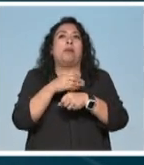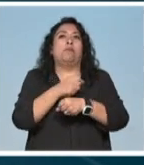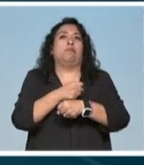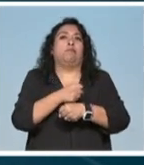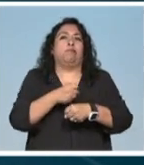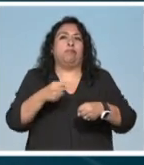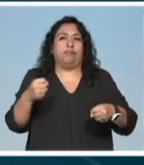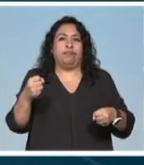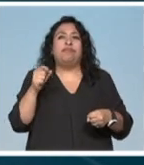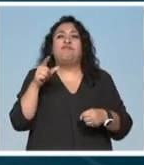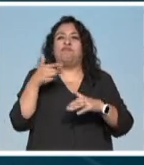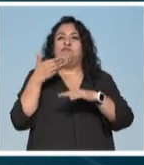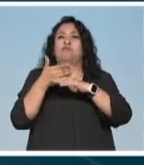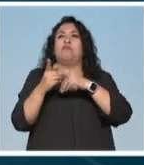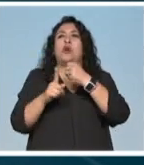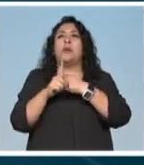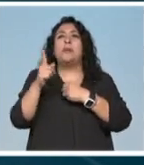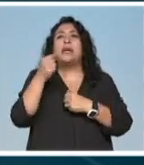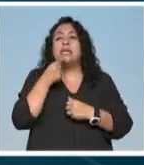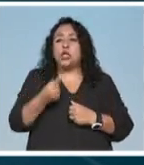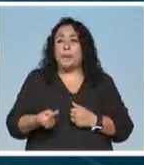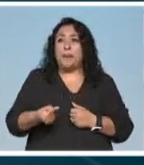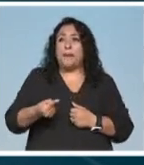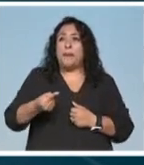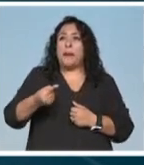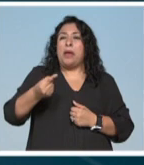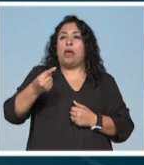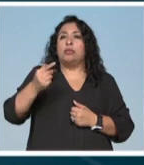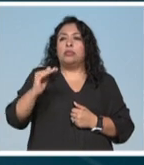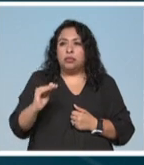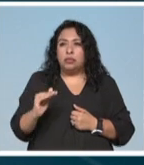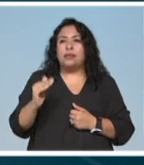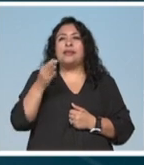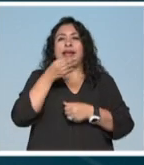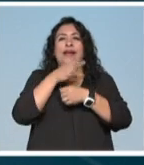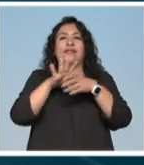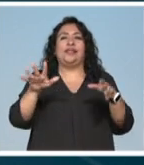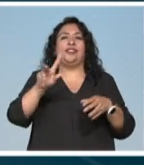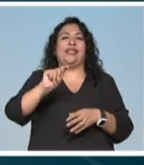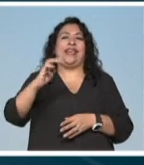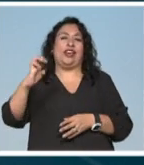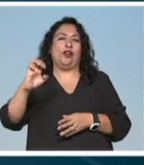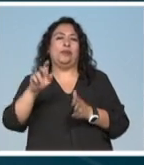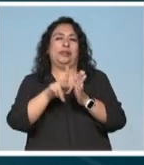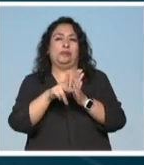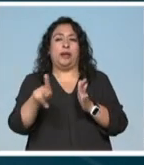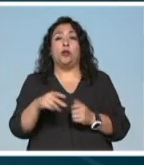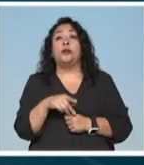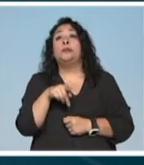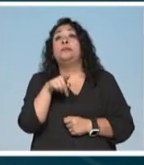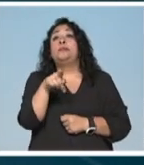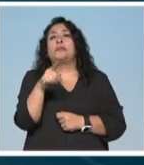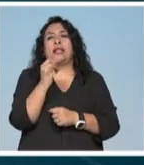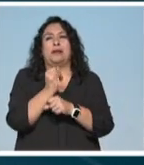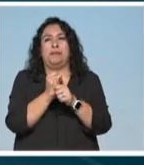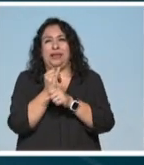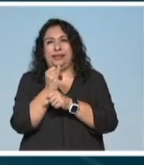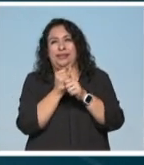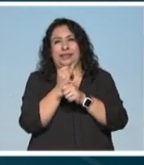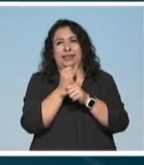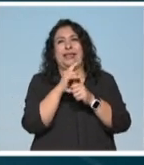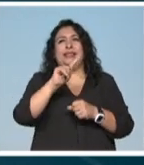obesidad y ha afectado la altura de los niños, reportó recientemente The Economist. Un estudio publicado en